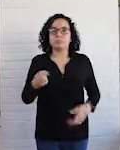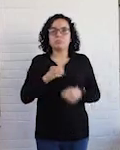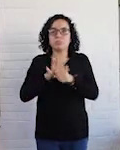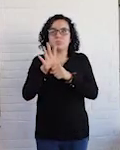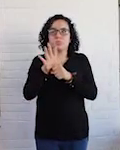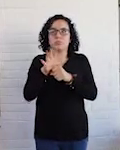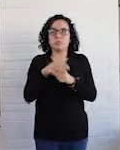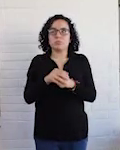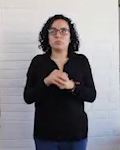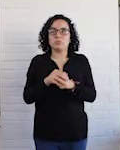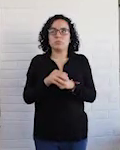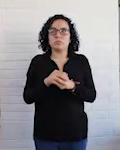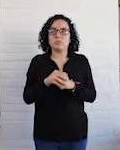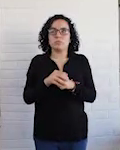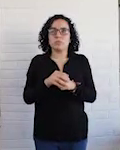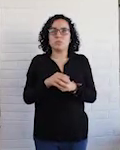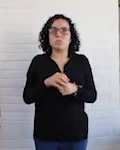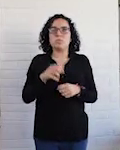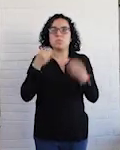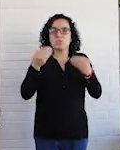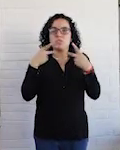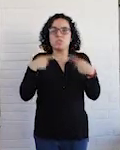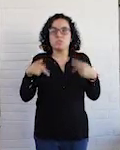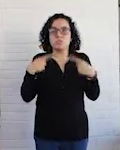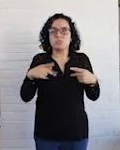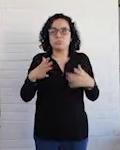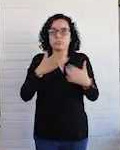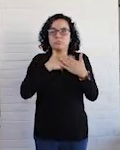La mayoría de la gente contesta aquí. ¿Sí?